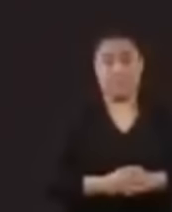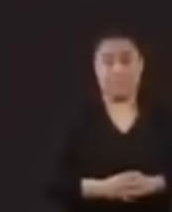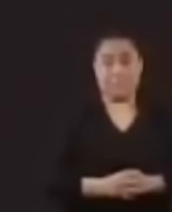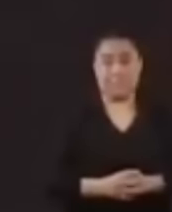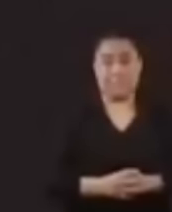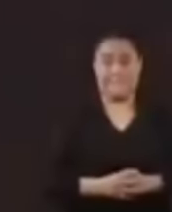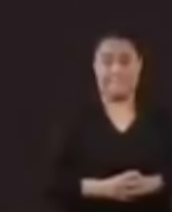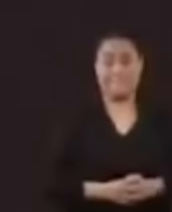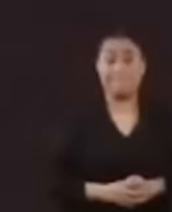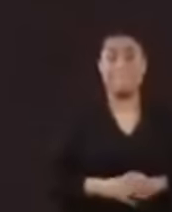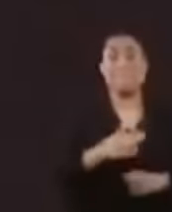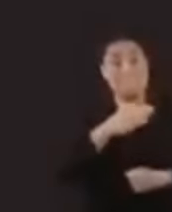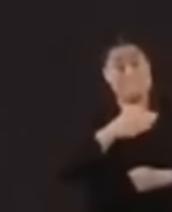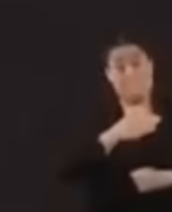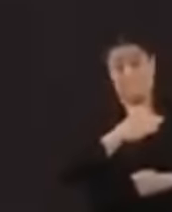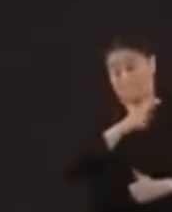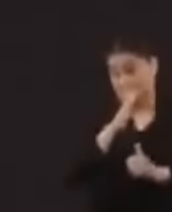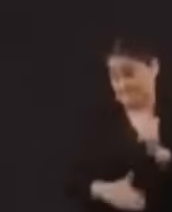Y antes de concluir,